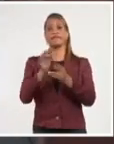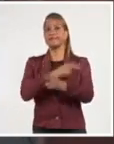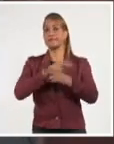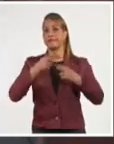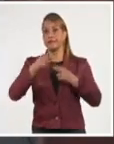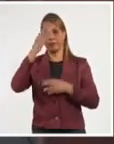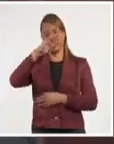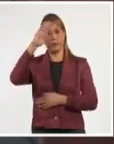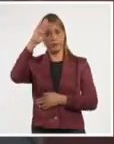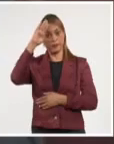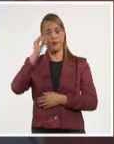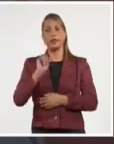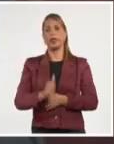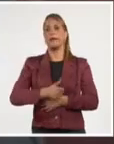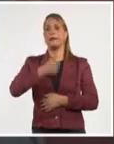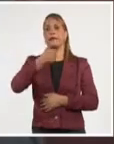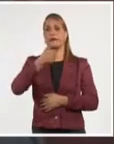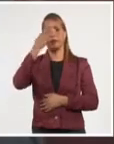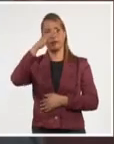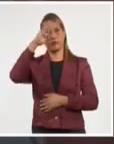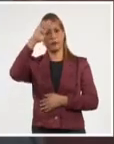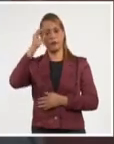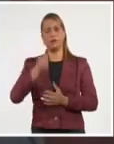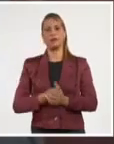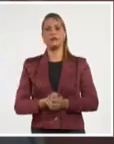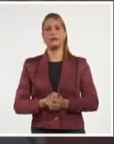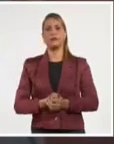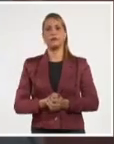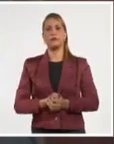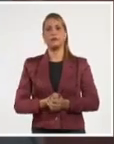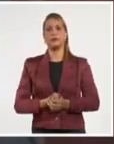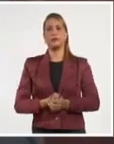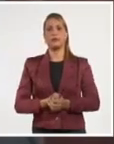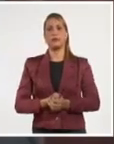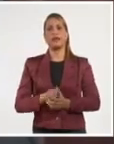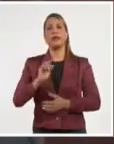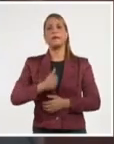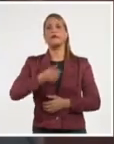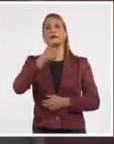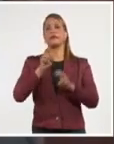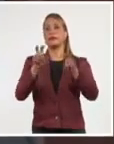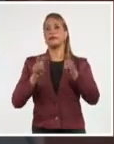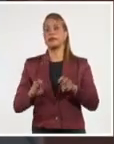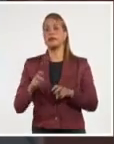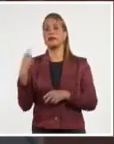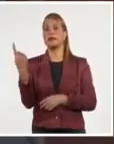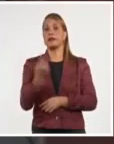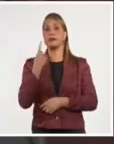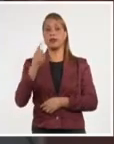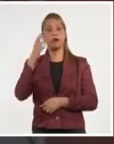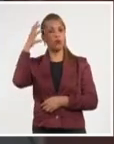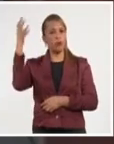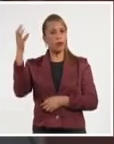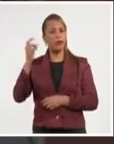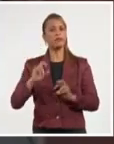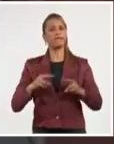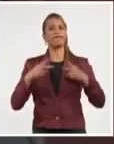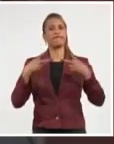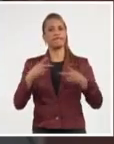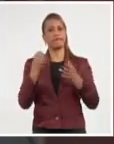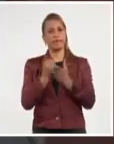Revolución, del presidente de la República, el presidente de la Asamblea Nacional y del gobierno, le